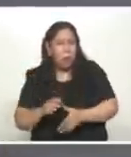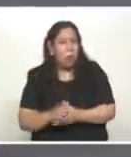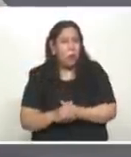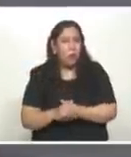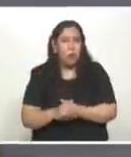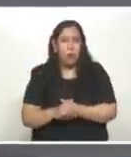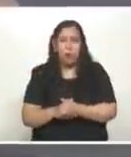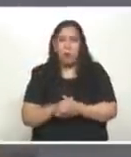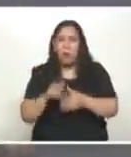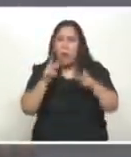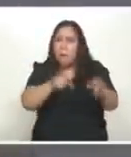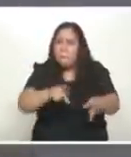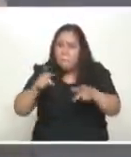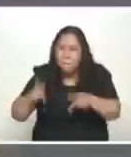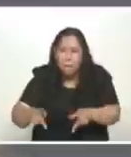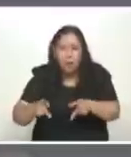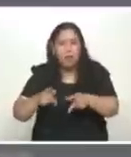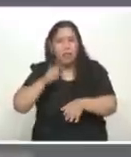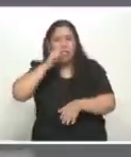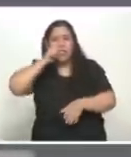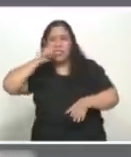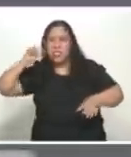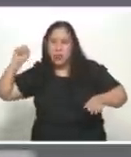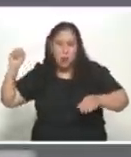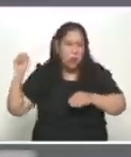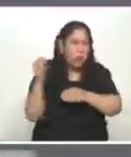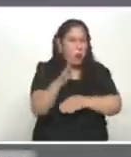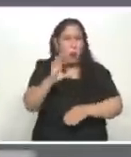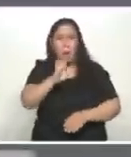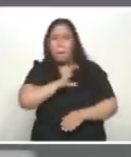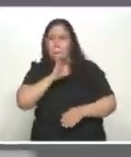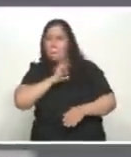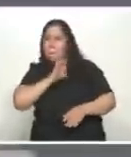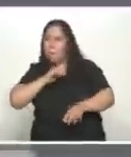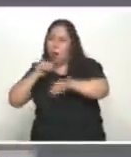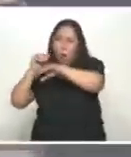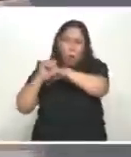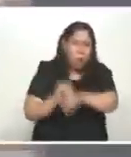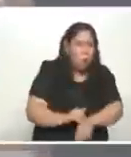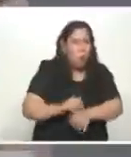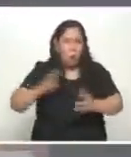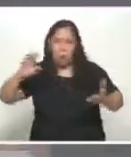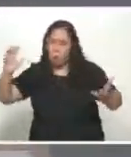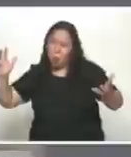con represión, con muerte, con asesinato. Yo creo que Xiomara,